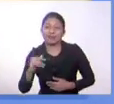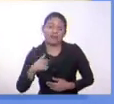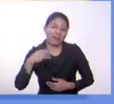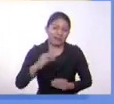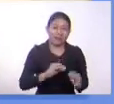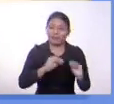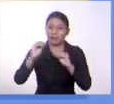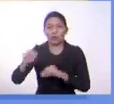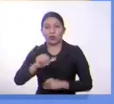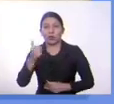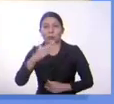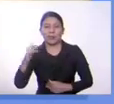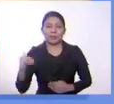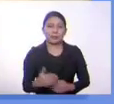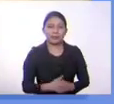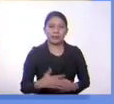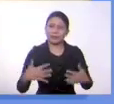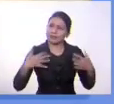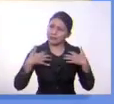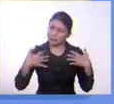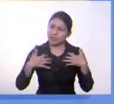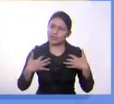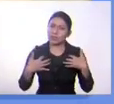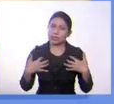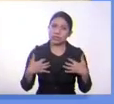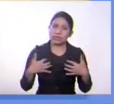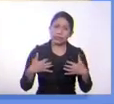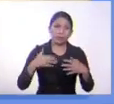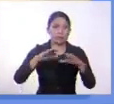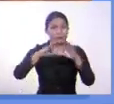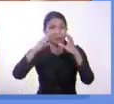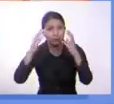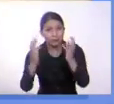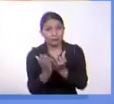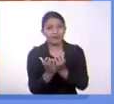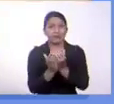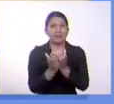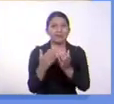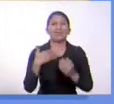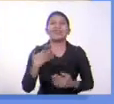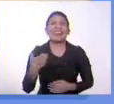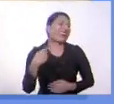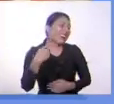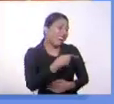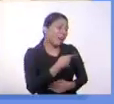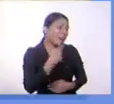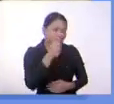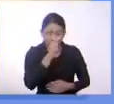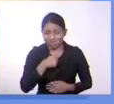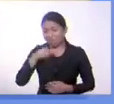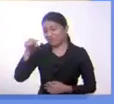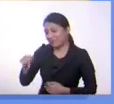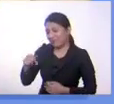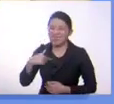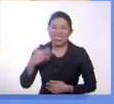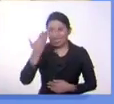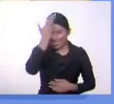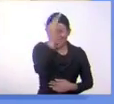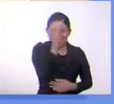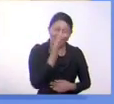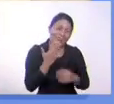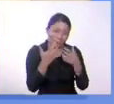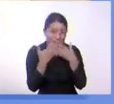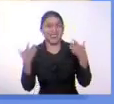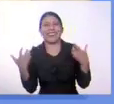Entonces vivimos en un mundo donde queremos estar aquí, queremos estar allá y nos queremos partir en dos. Es